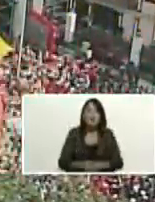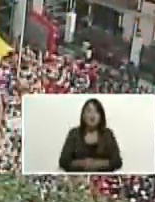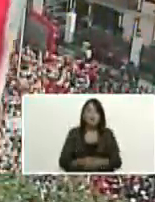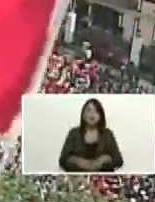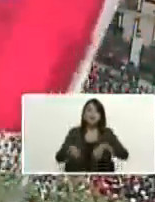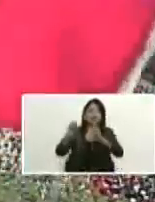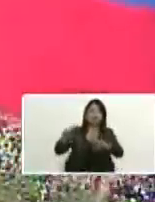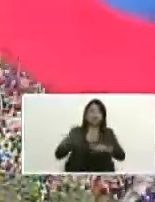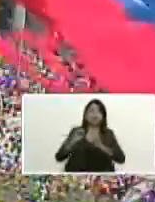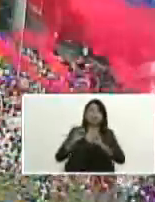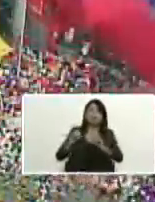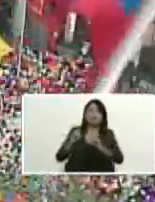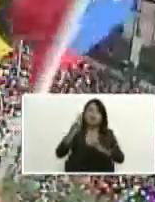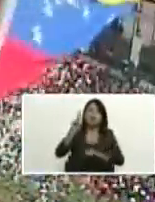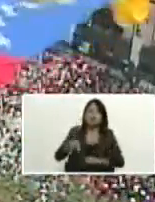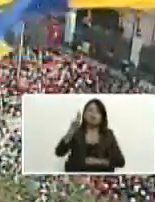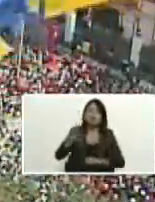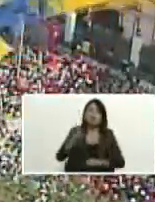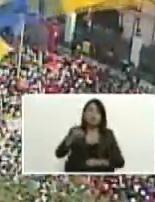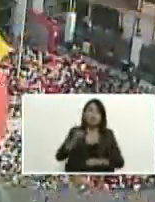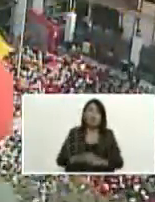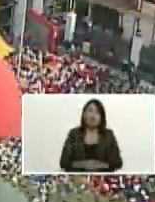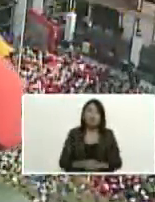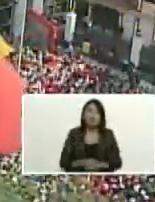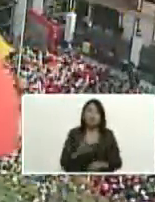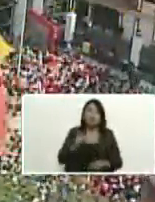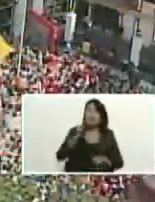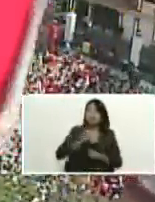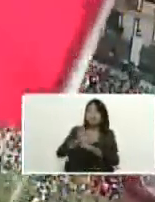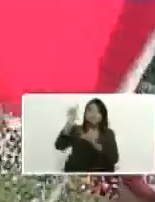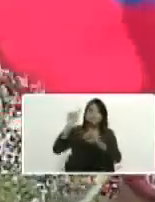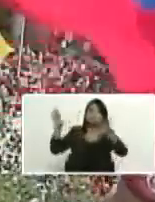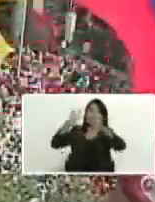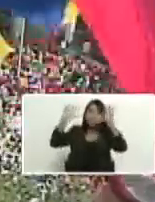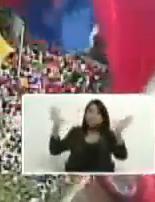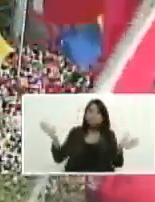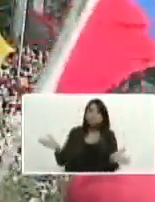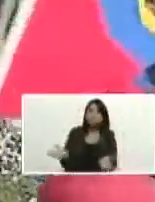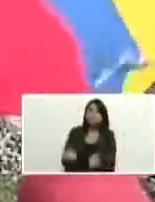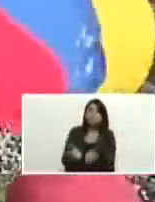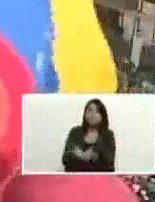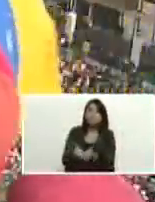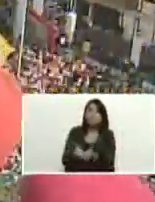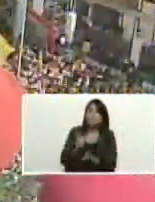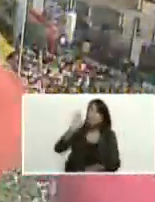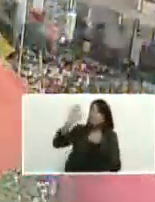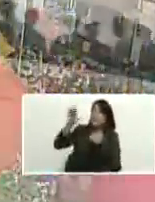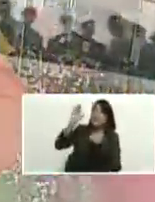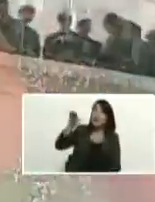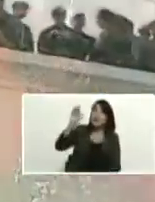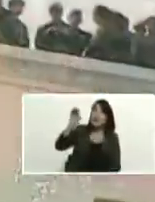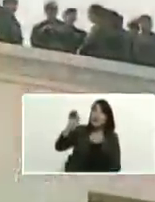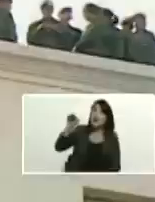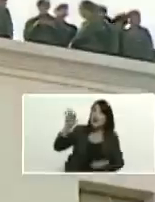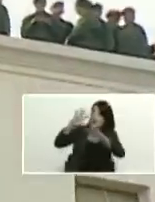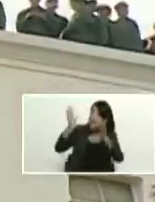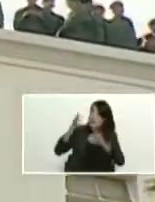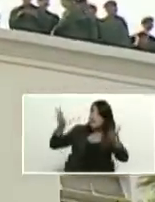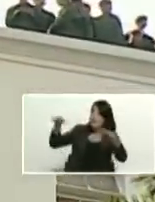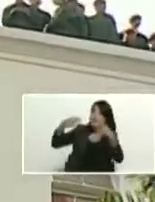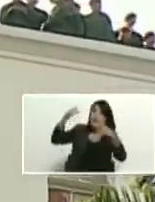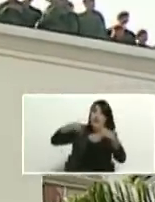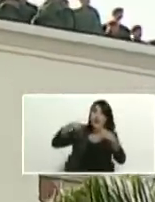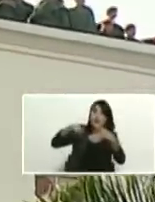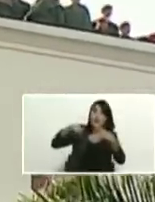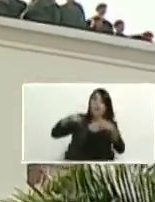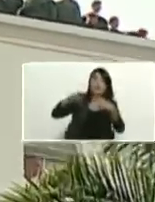rinde, le envió un mensaje al mundo entero. Le dijo al mundo entero, nosotros queremos